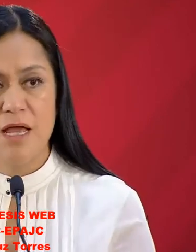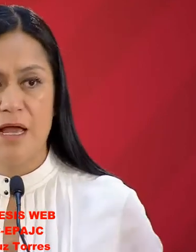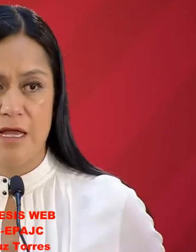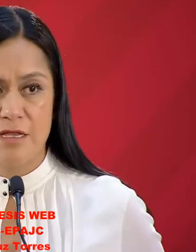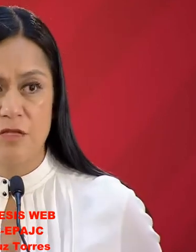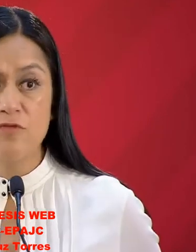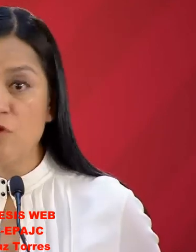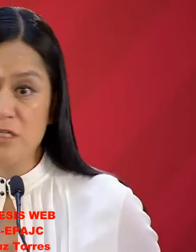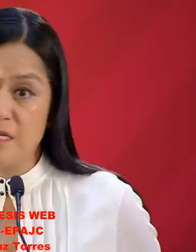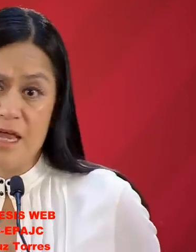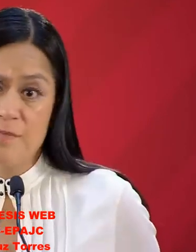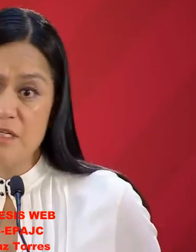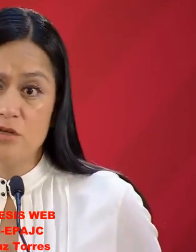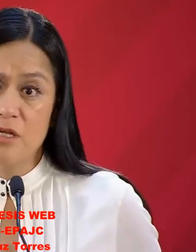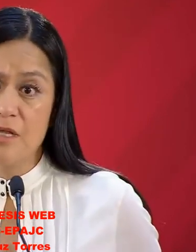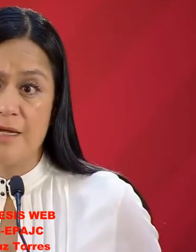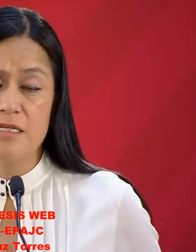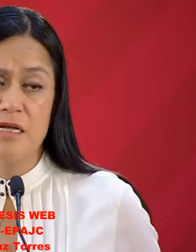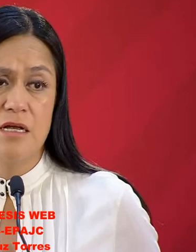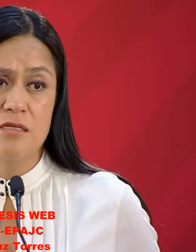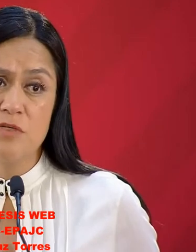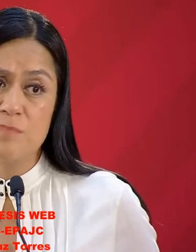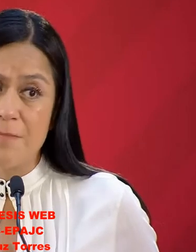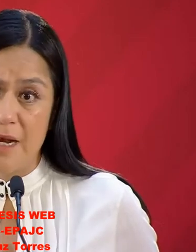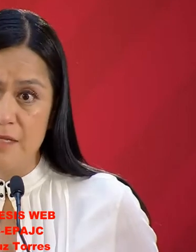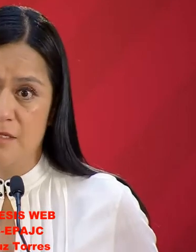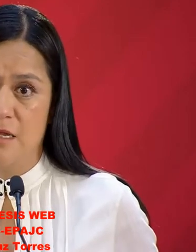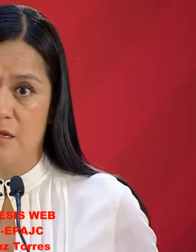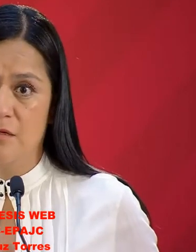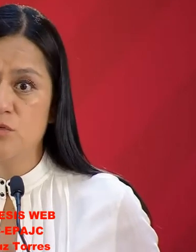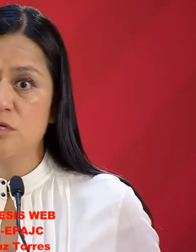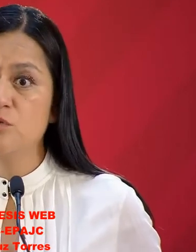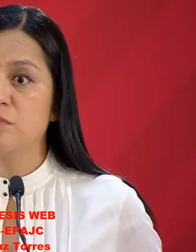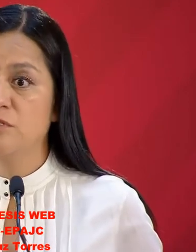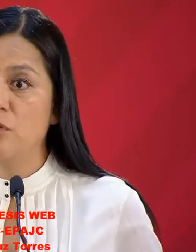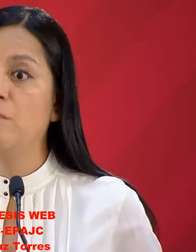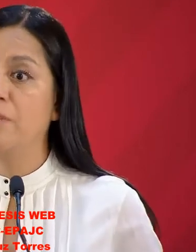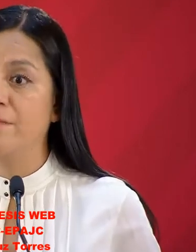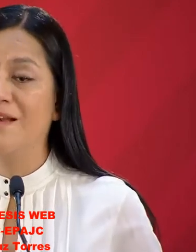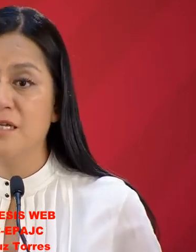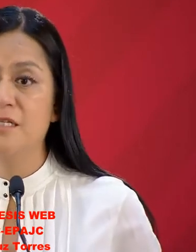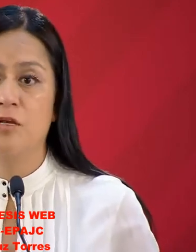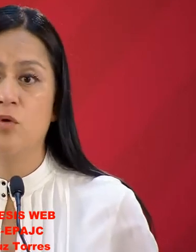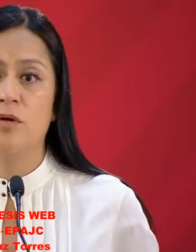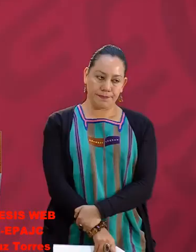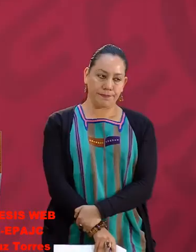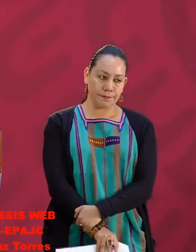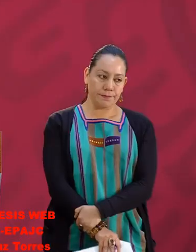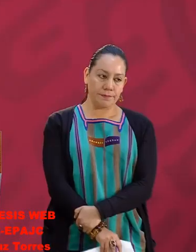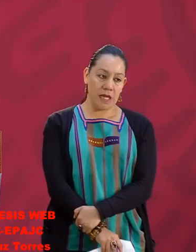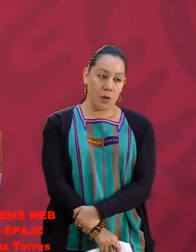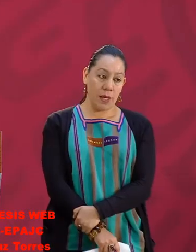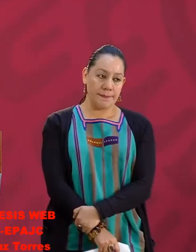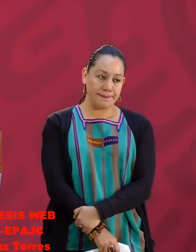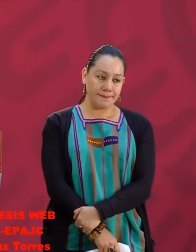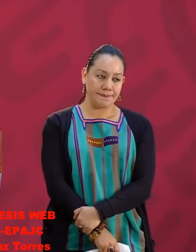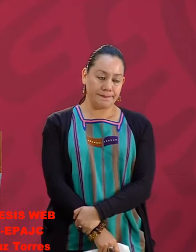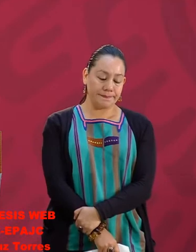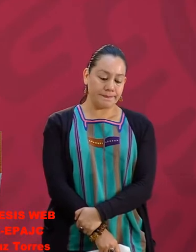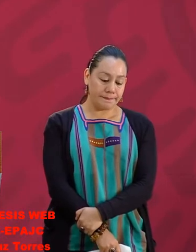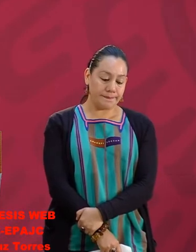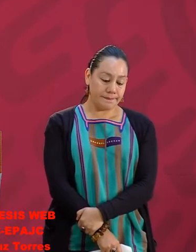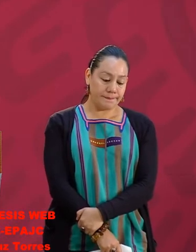vamos a ir dando informes, y además esto tendrá que ser, esto es permanente, es una supervisión permanente, no es